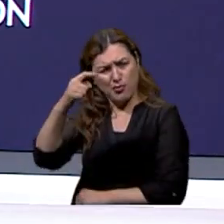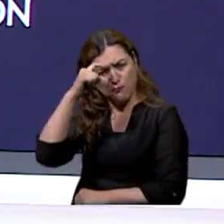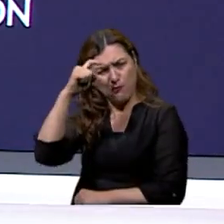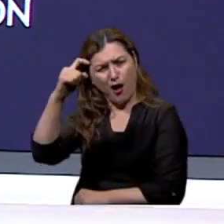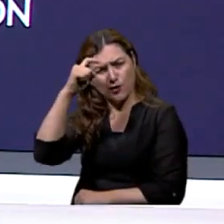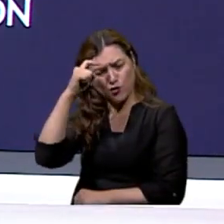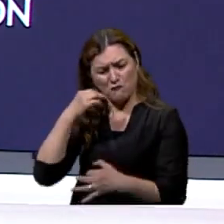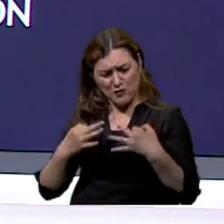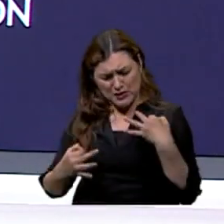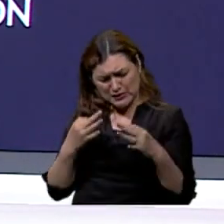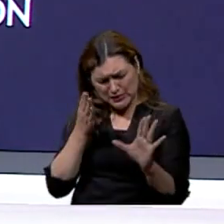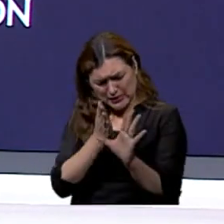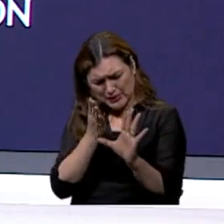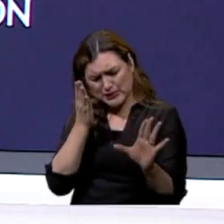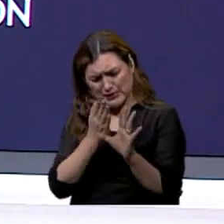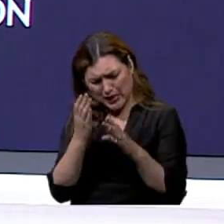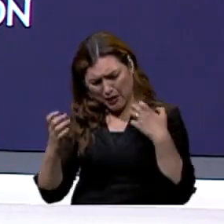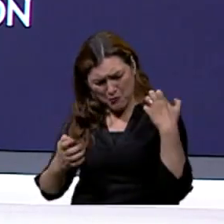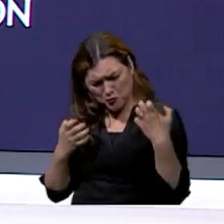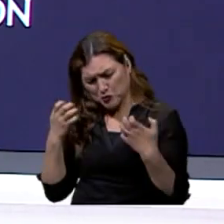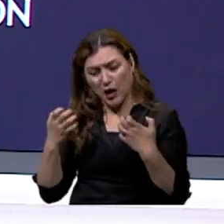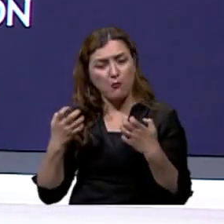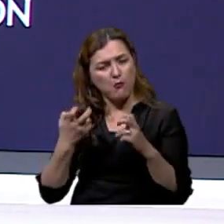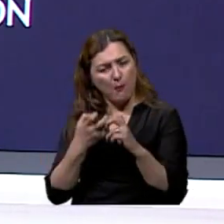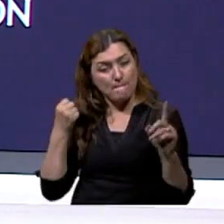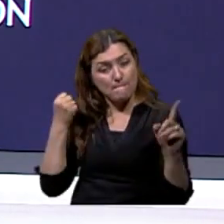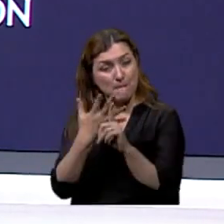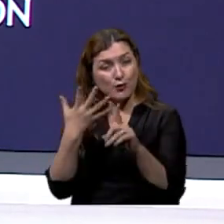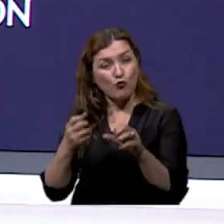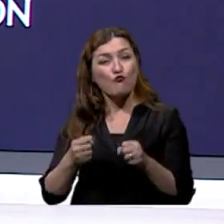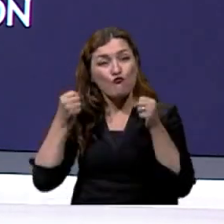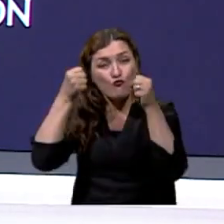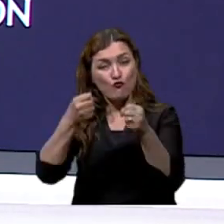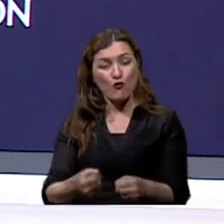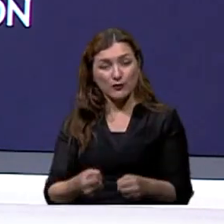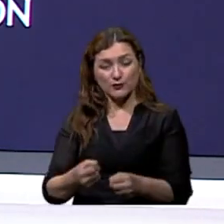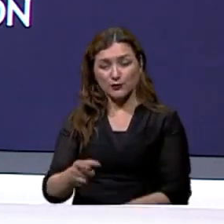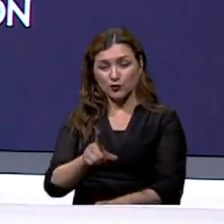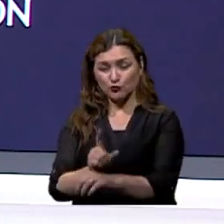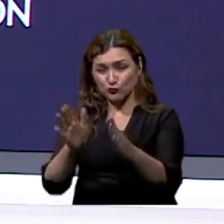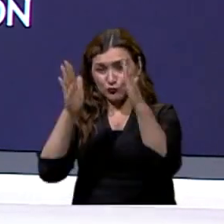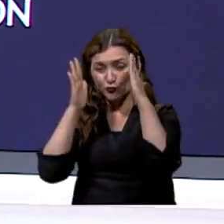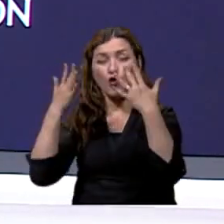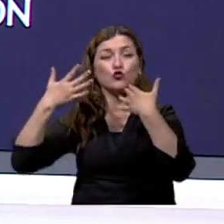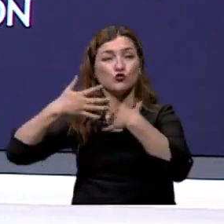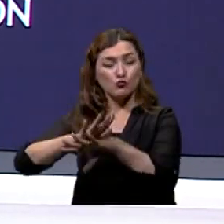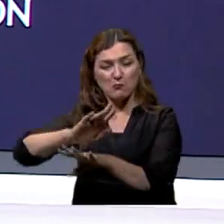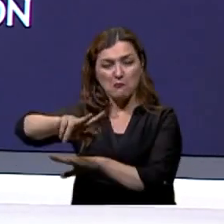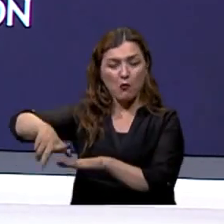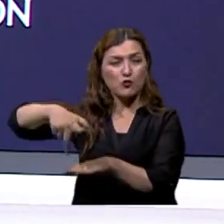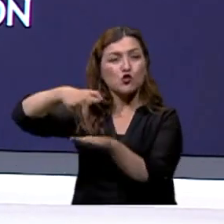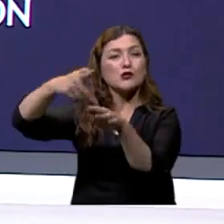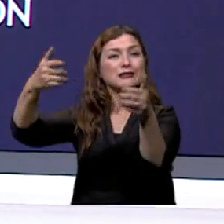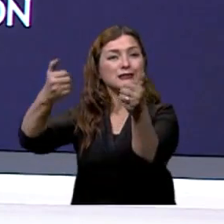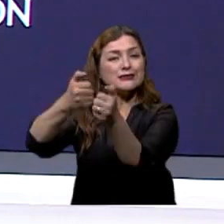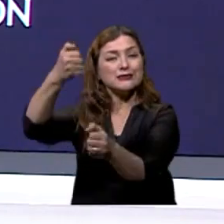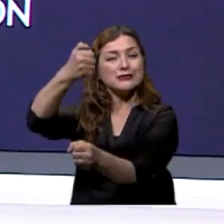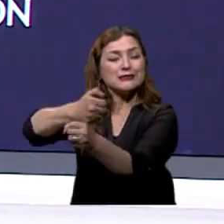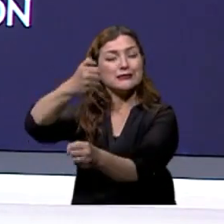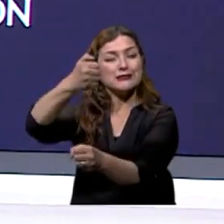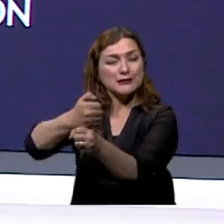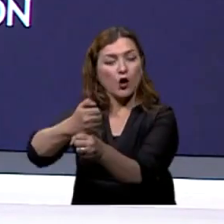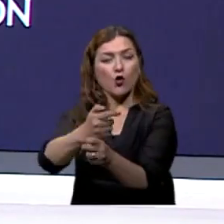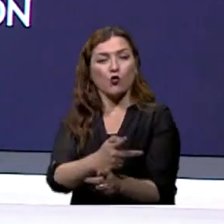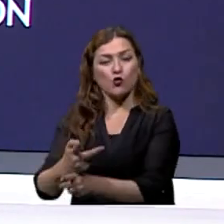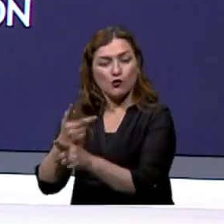lo físico, lo psicológico y lo emocional en estas personas. Y la atención médica debe ser integral. Debe incluir no solamente el cuidado